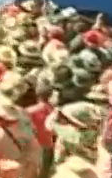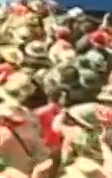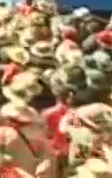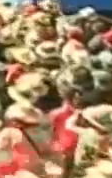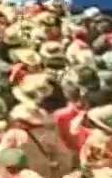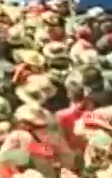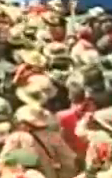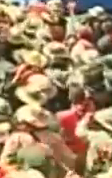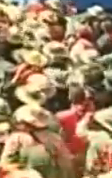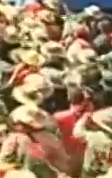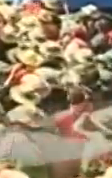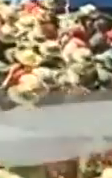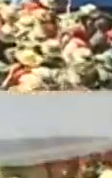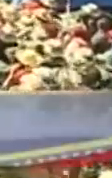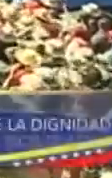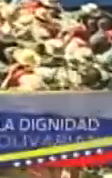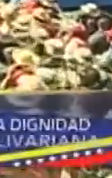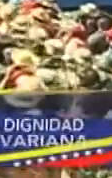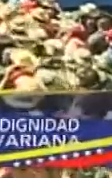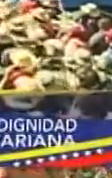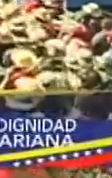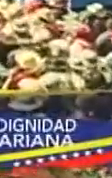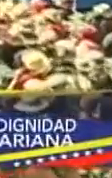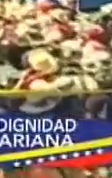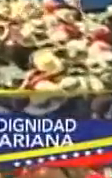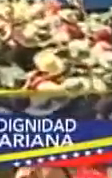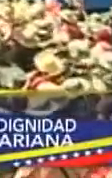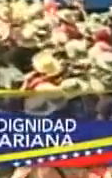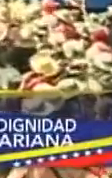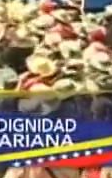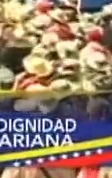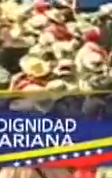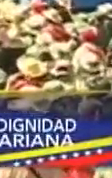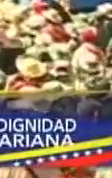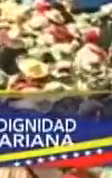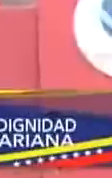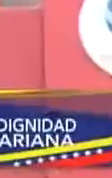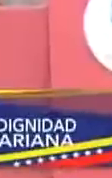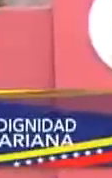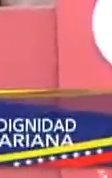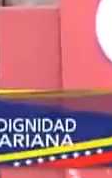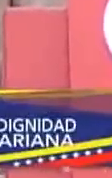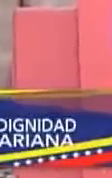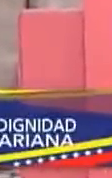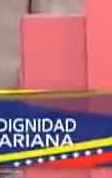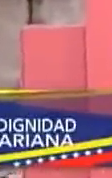primer vicepresidente del Partido Socialista Unido de Venezuela, Diosdado Cabello Rondón.